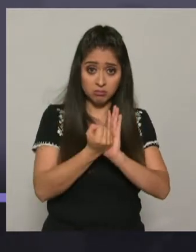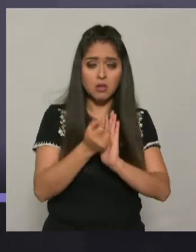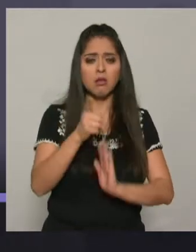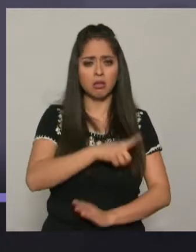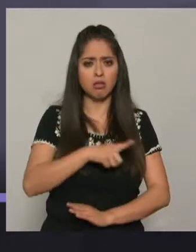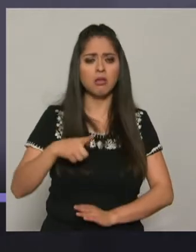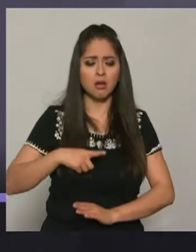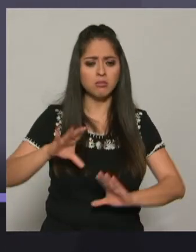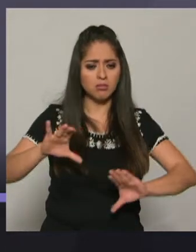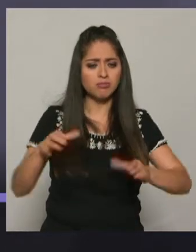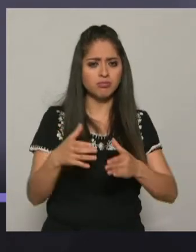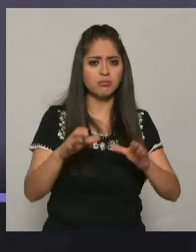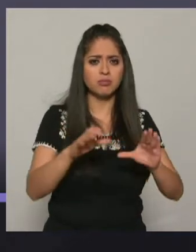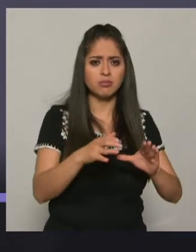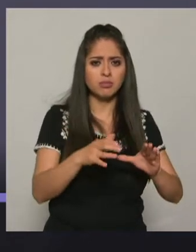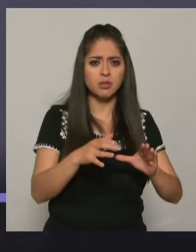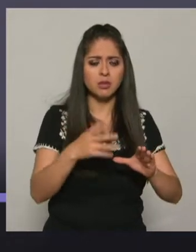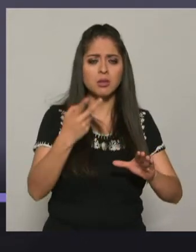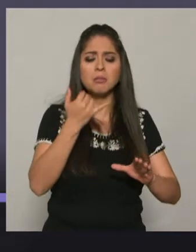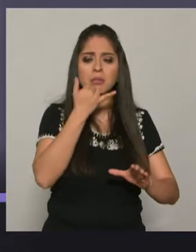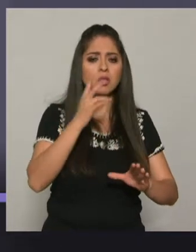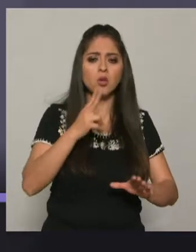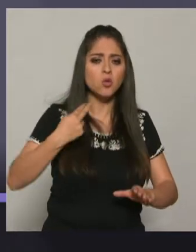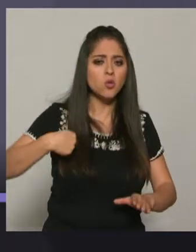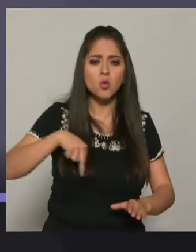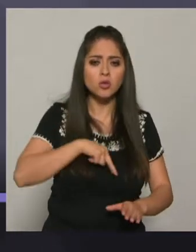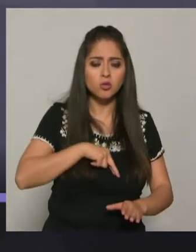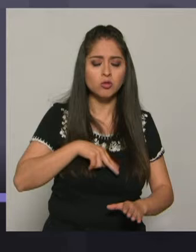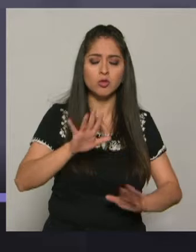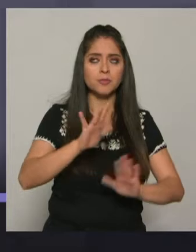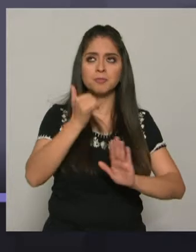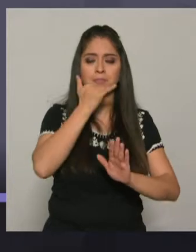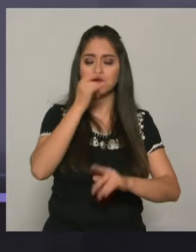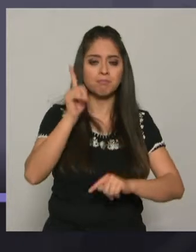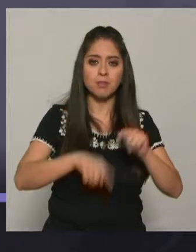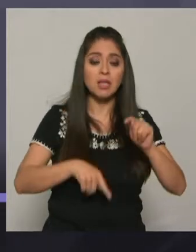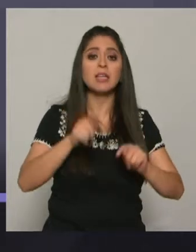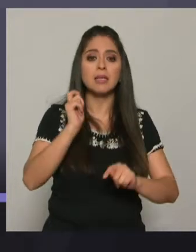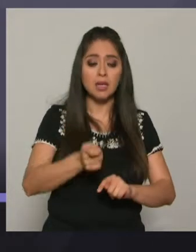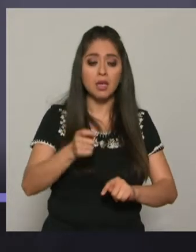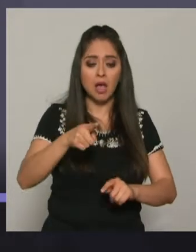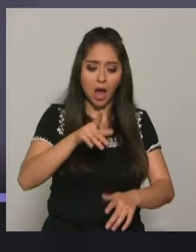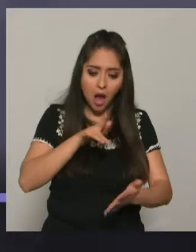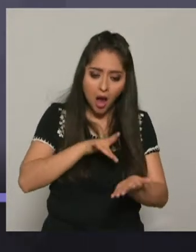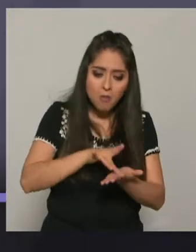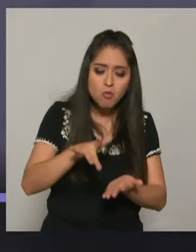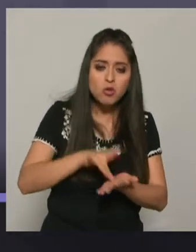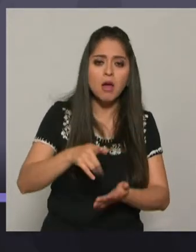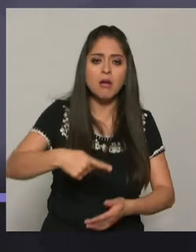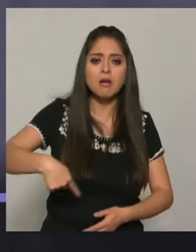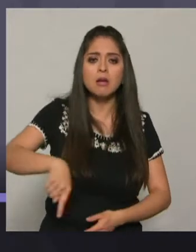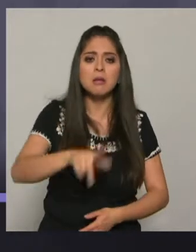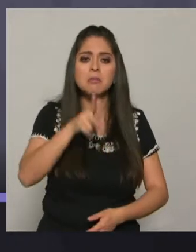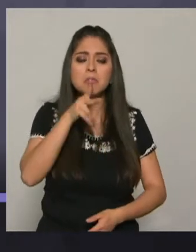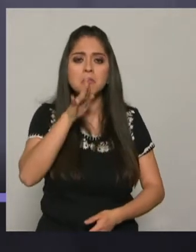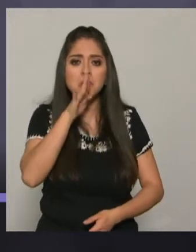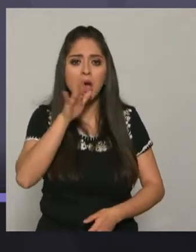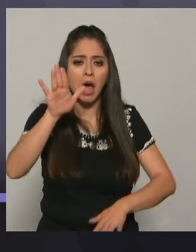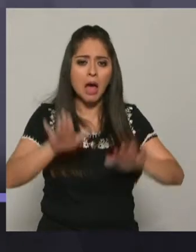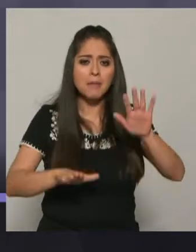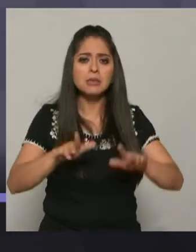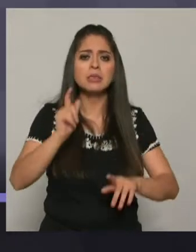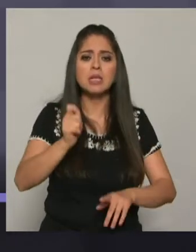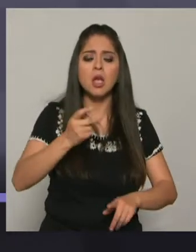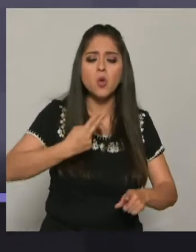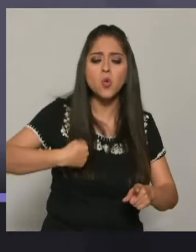a todos nuestros, dije nuestros, y no son nuestros, son de sus papás. Sí, esa parte donde dicen nuestros niños,